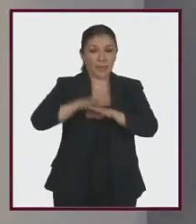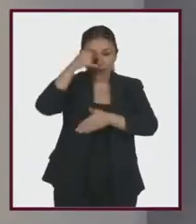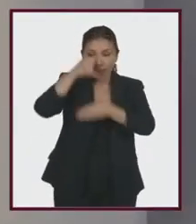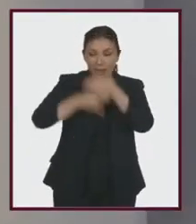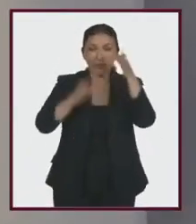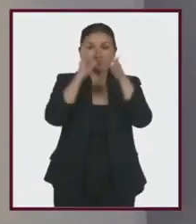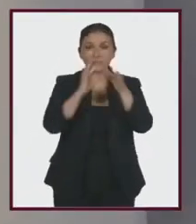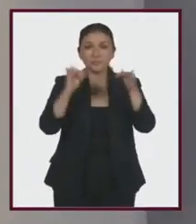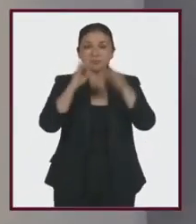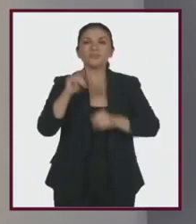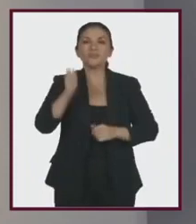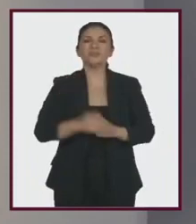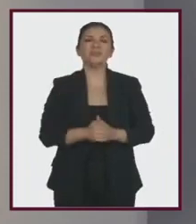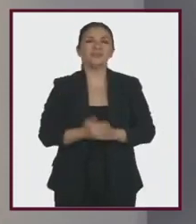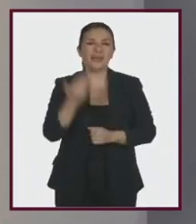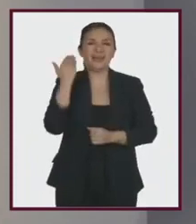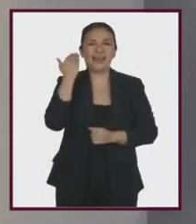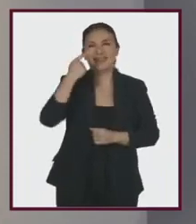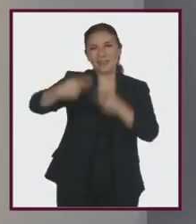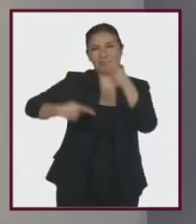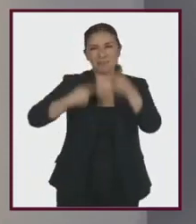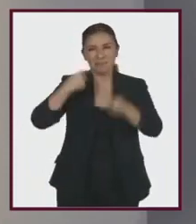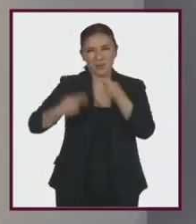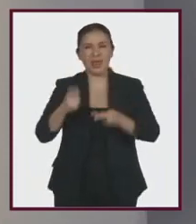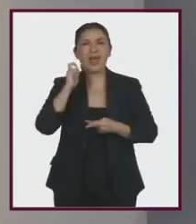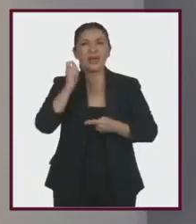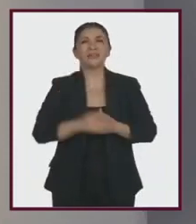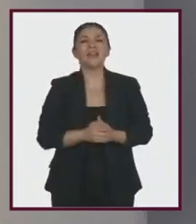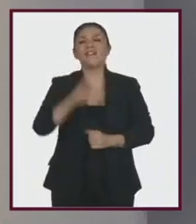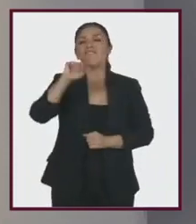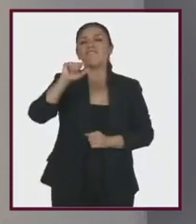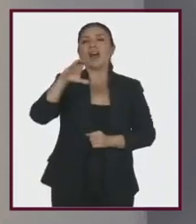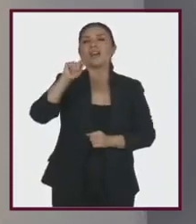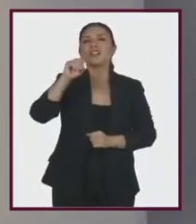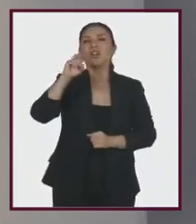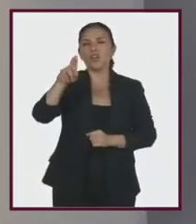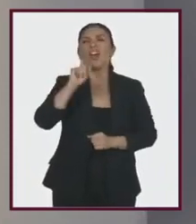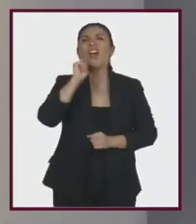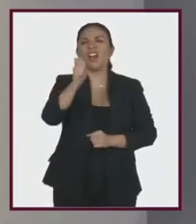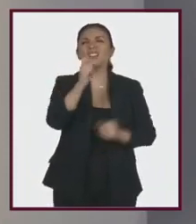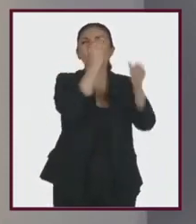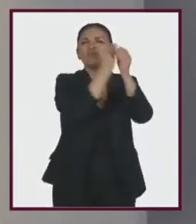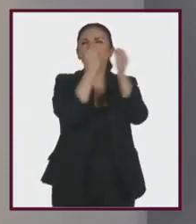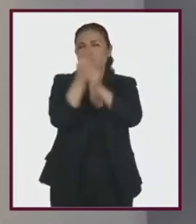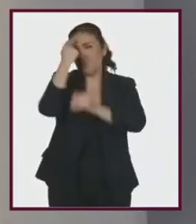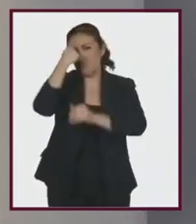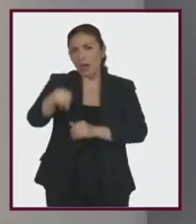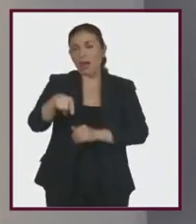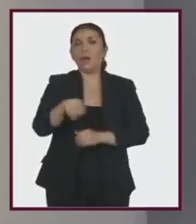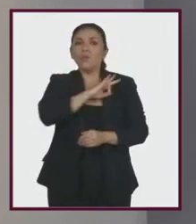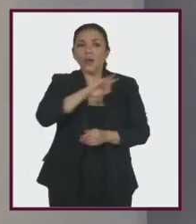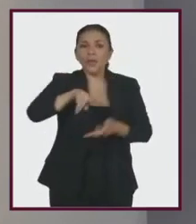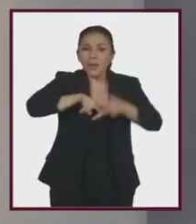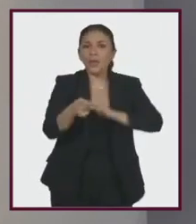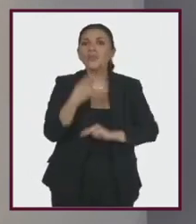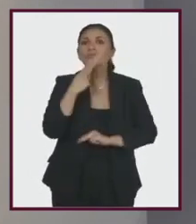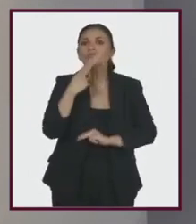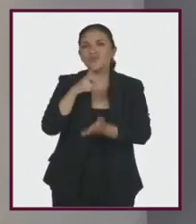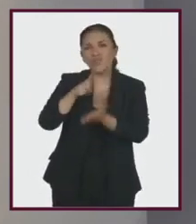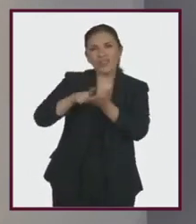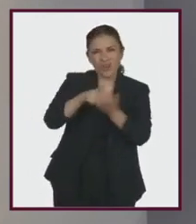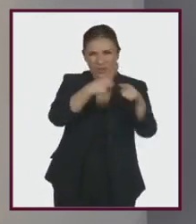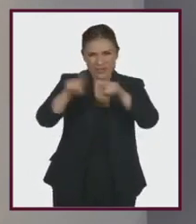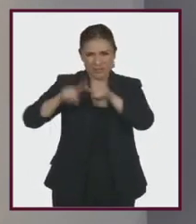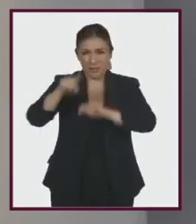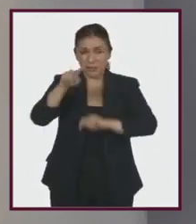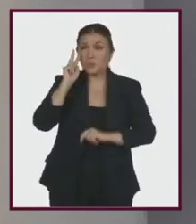más acerca de lo que ya venían preguntando, acerca de los factores que influyen en el consumo de las sustancias. Entonces, aquí podemos ver